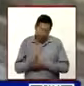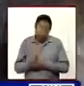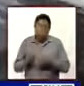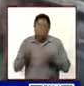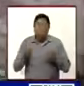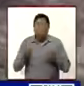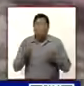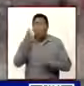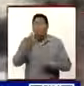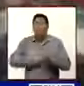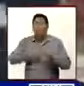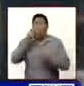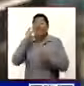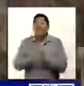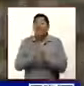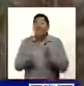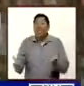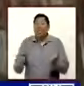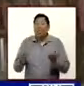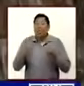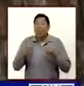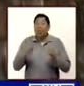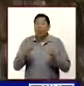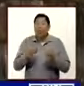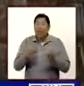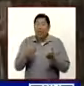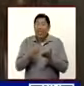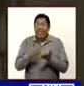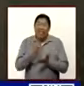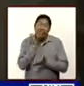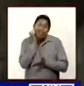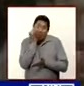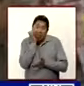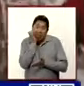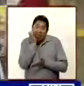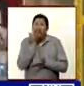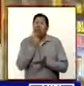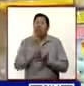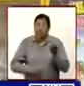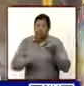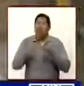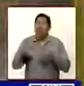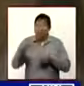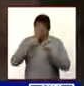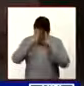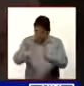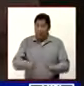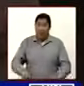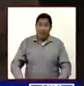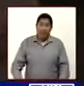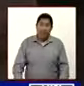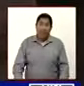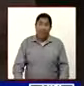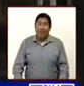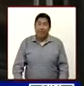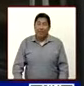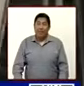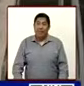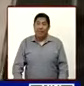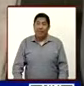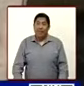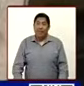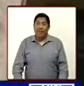Mes del libro en el Mercado Lanza. ¿Y qué recomendaciones tienen? ¿Qué libros podemos encontrar aquí? Lo vamos a preguntar en este momento.